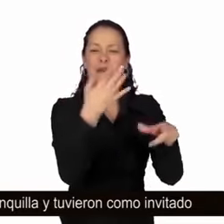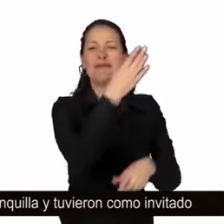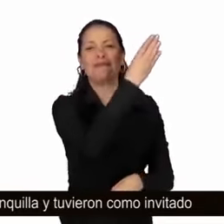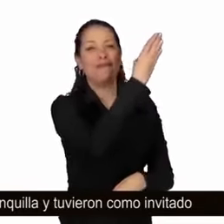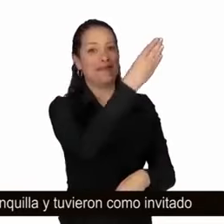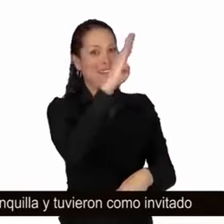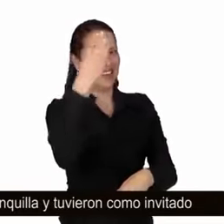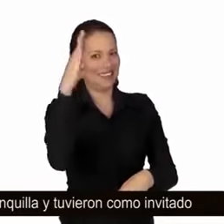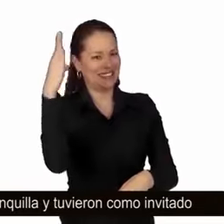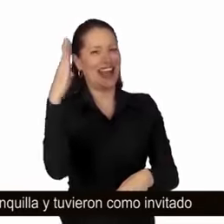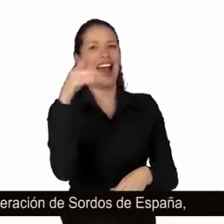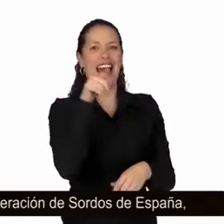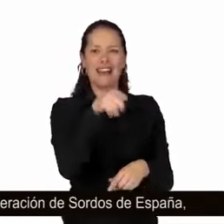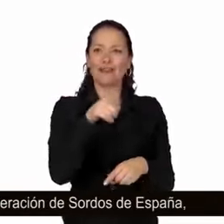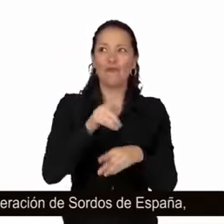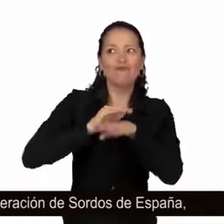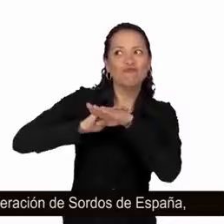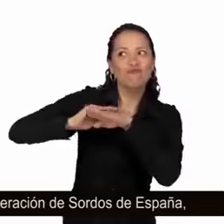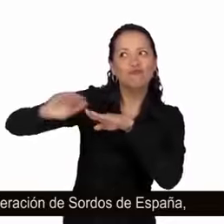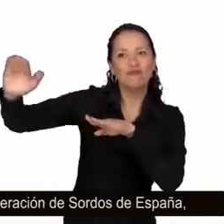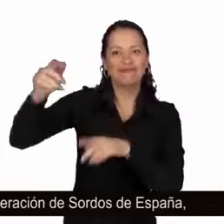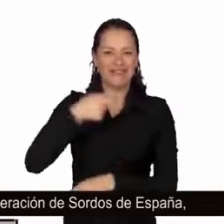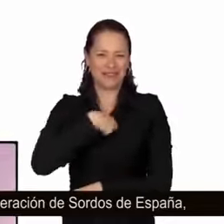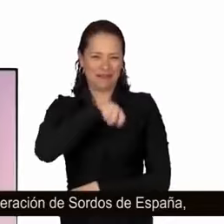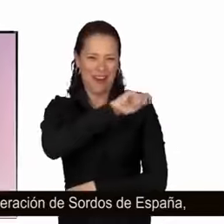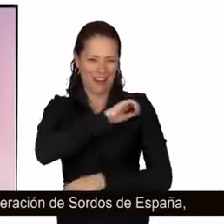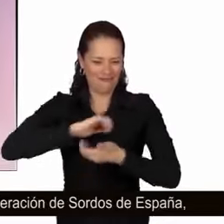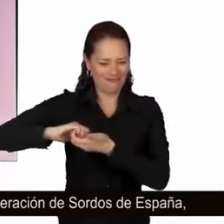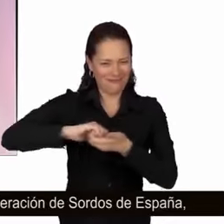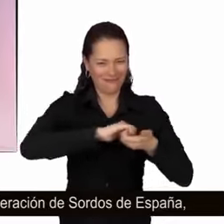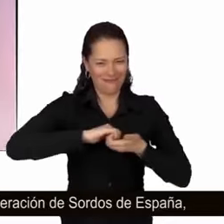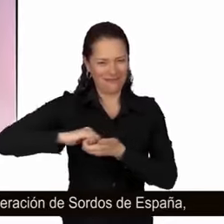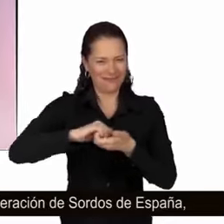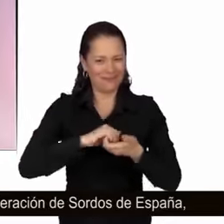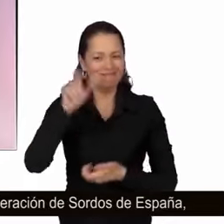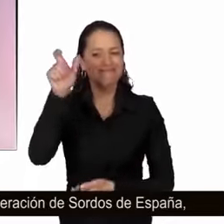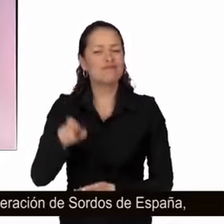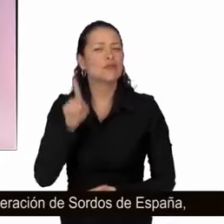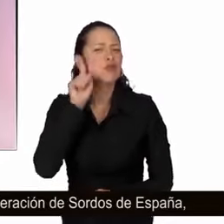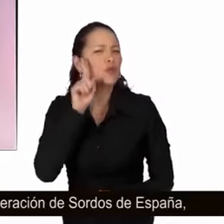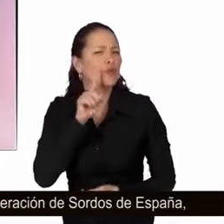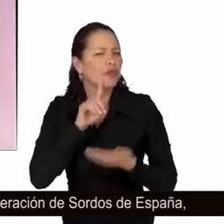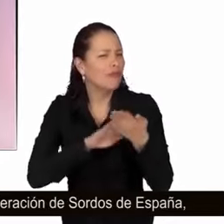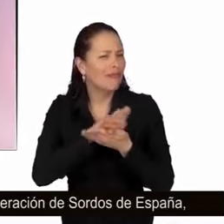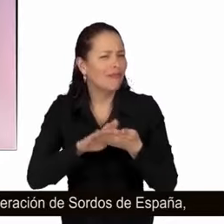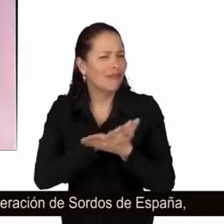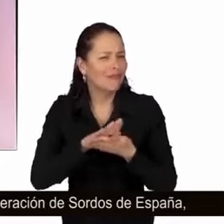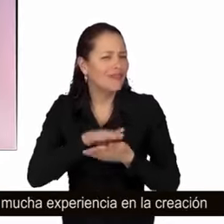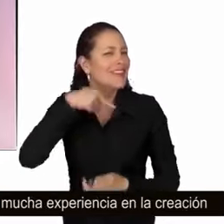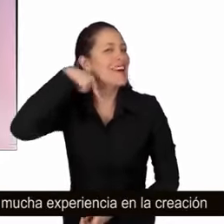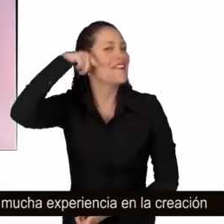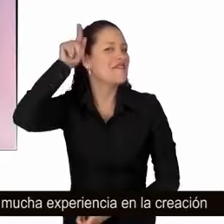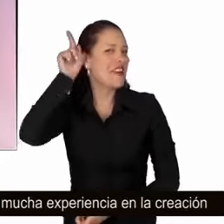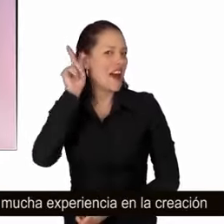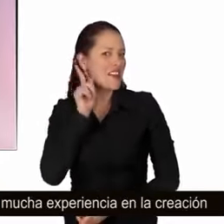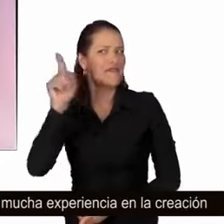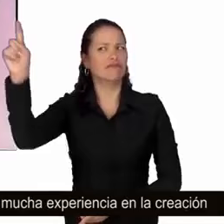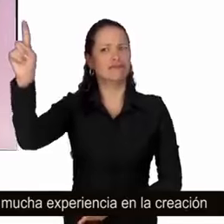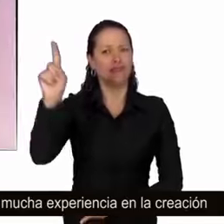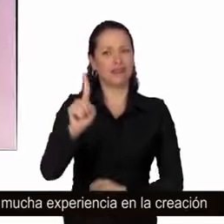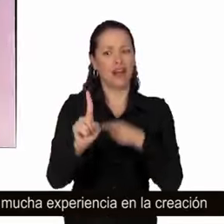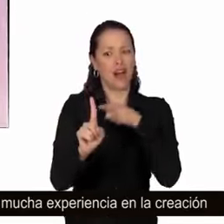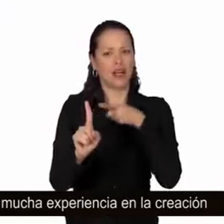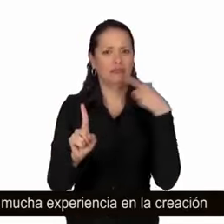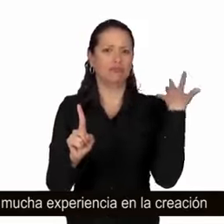Barranquilla y tuvieron como invitado al entonces presidente de la Confederación de Sordos de España, Félix Jesús